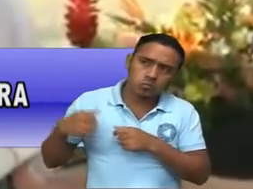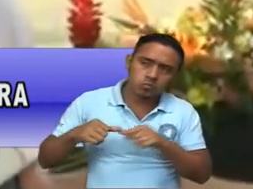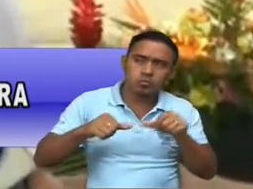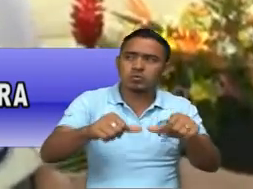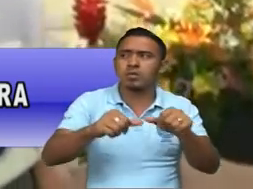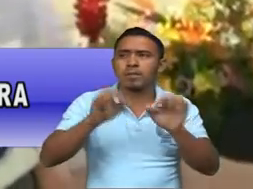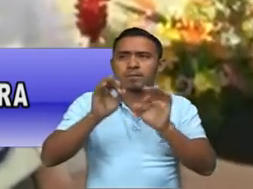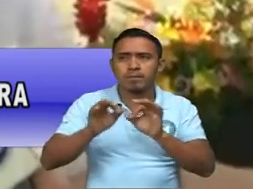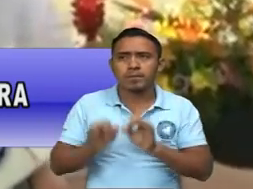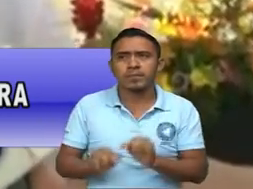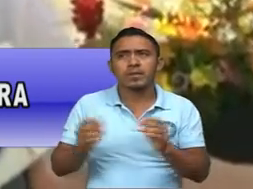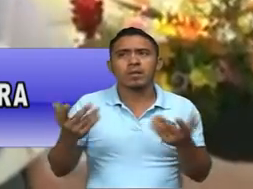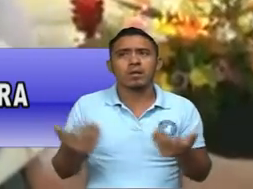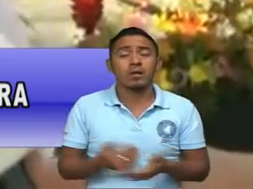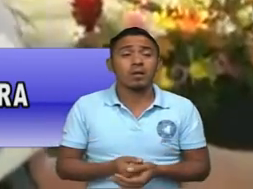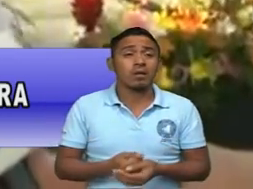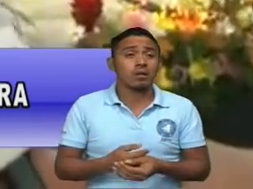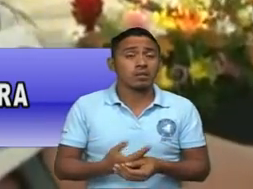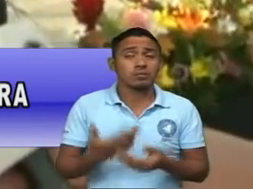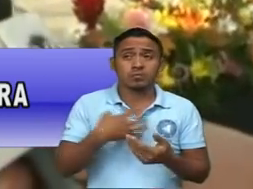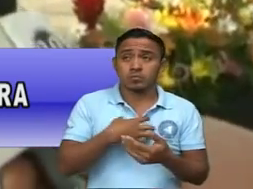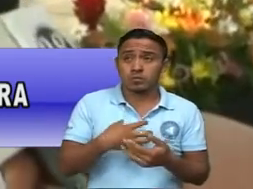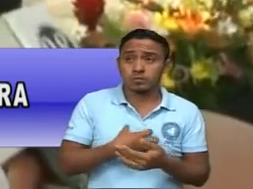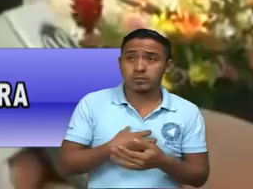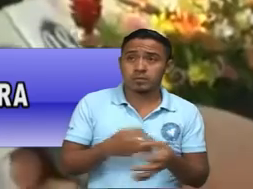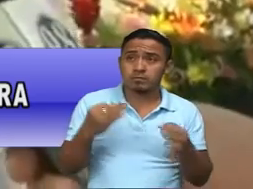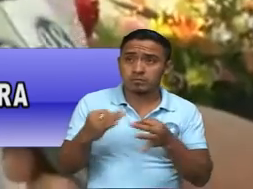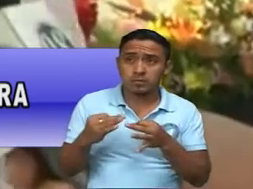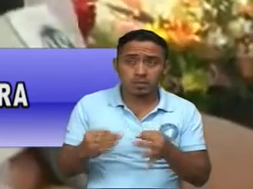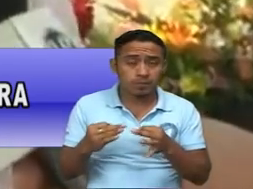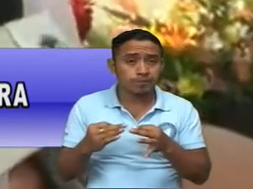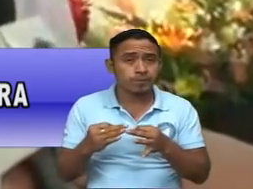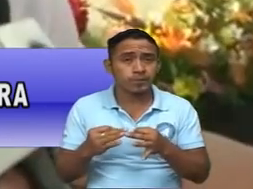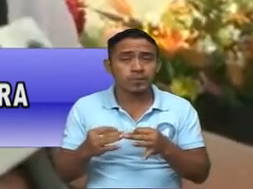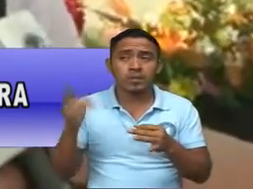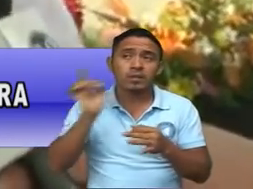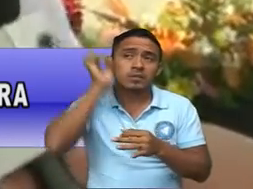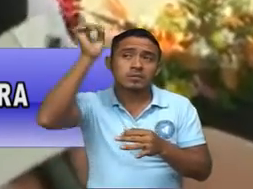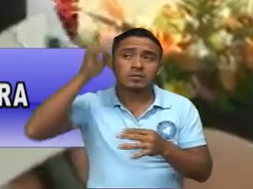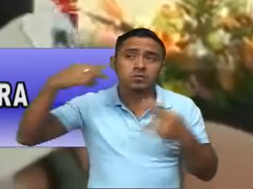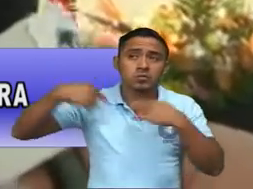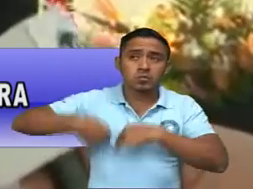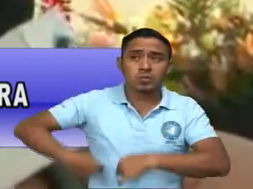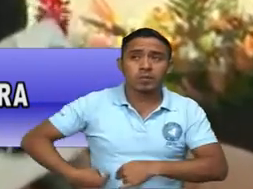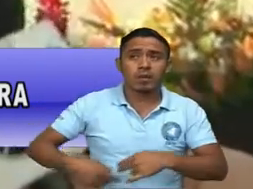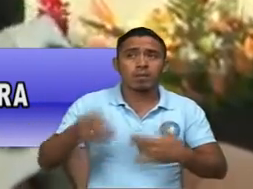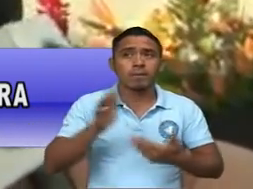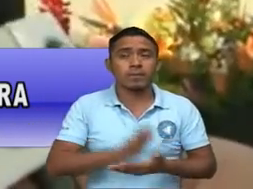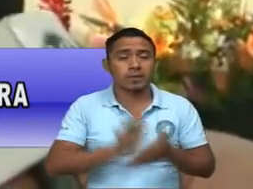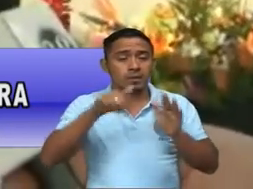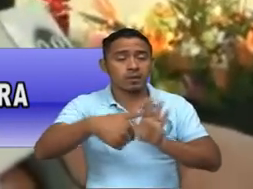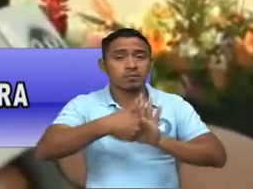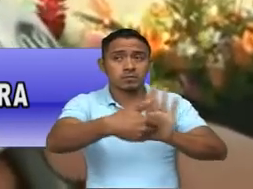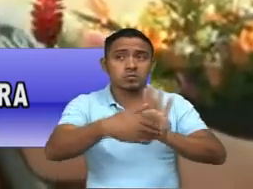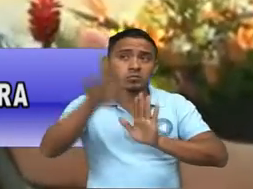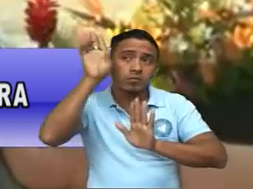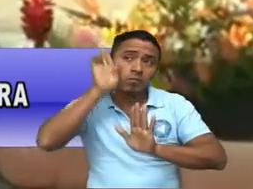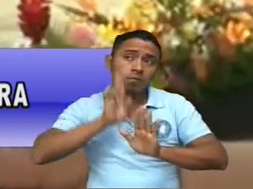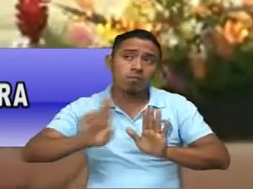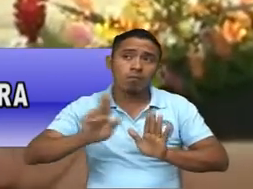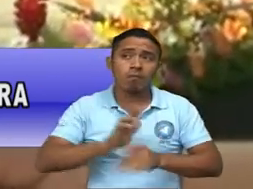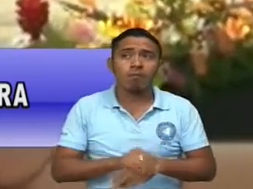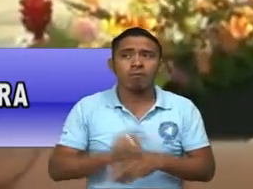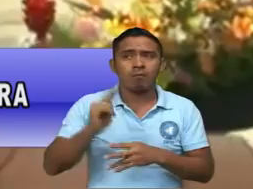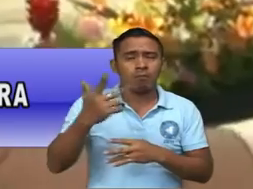manera ecológica, sostenible, que es parte de los objetivos de desarrollo humano, y es aquí la presente cada una de las universidades y toda la